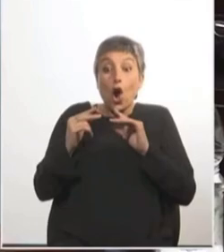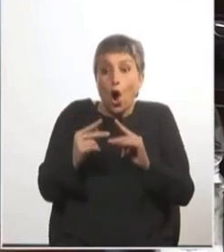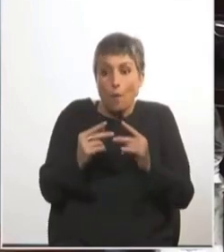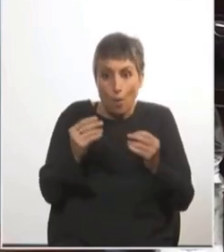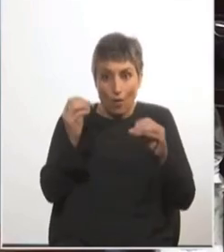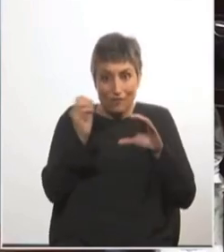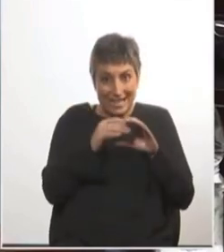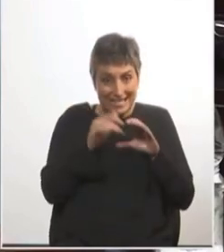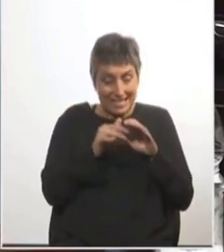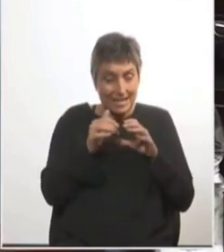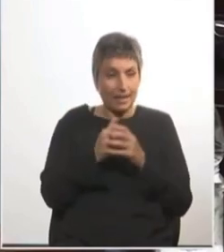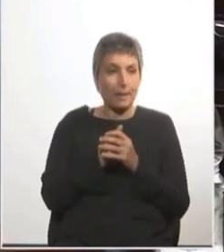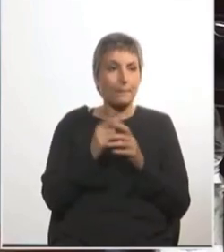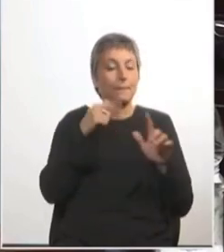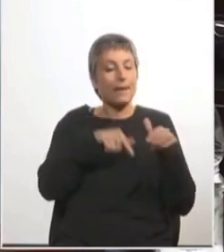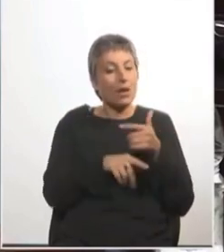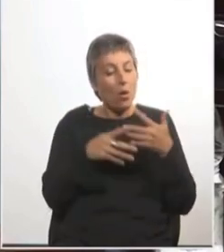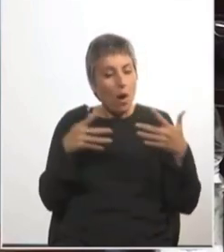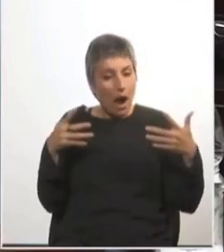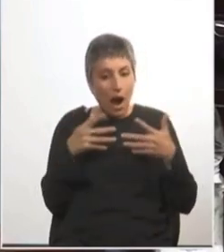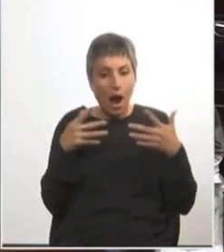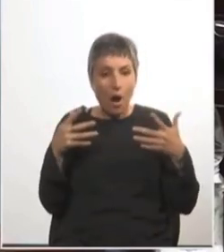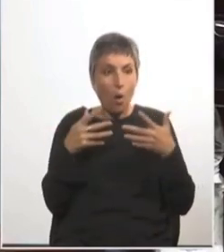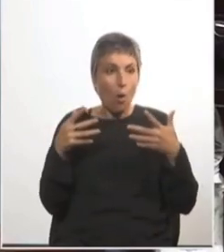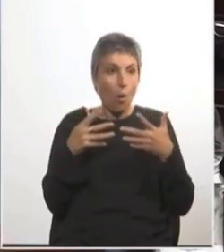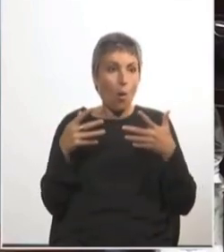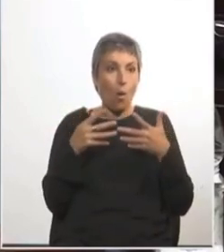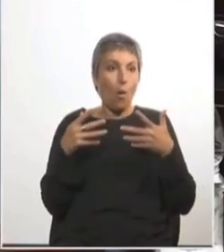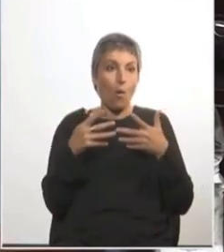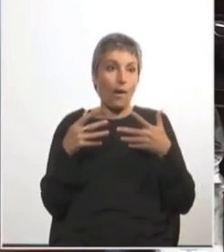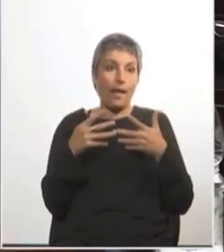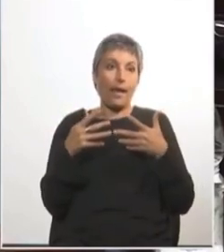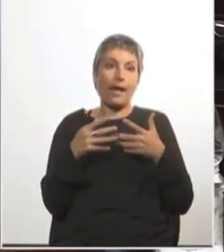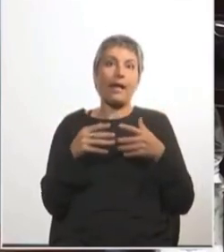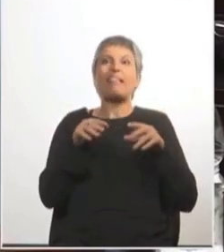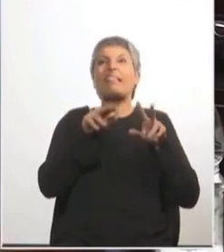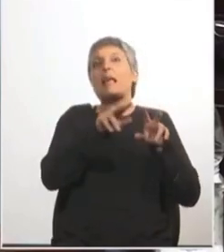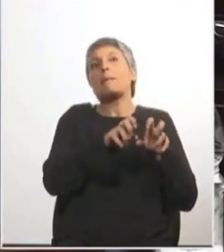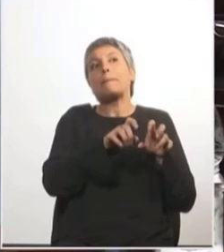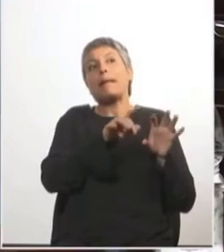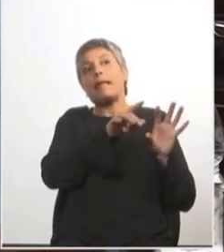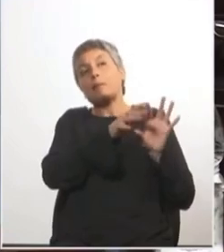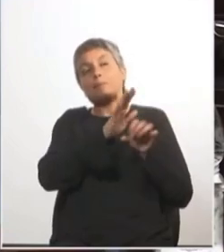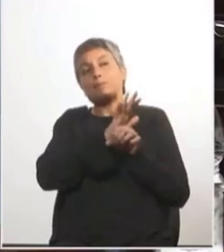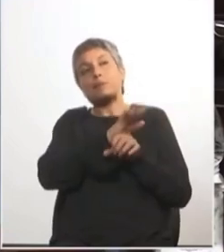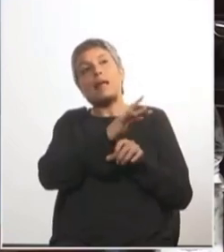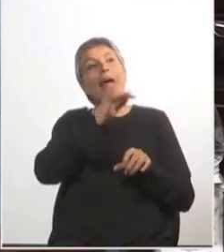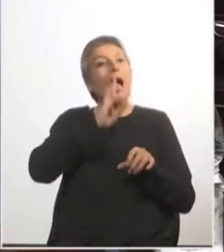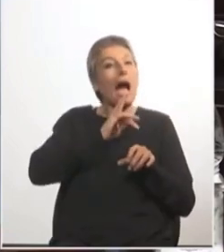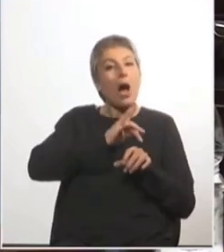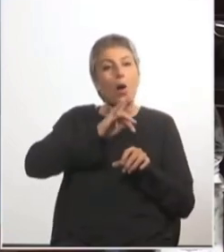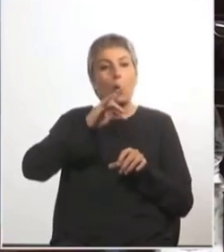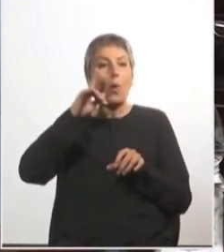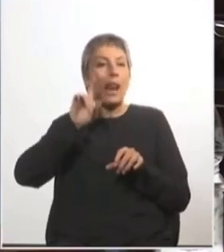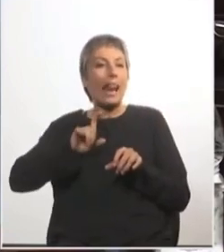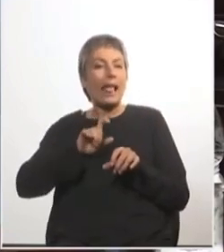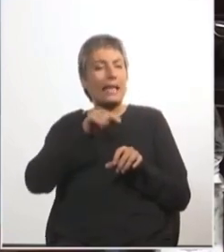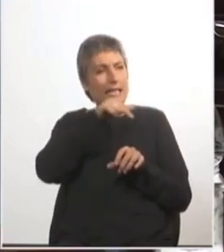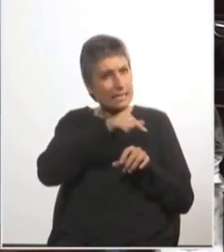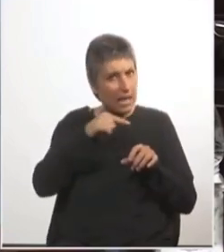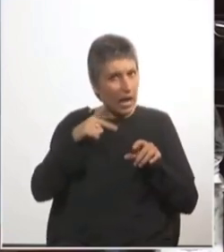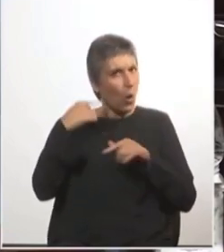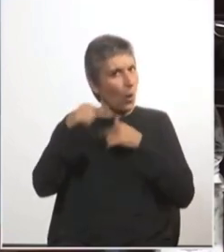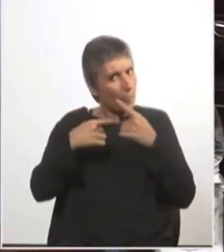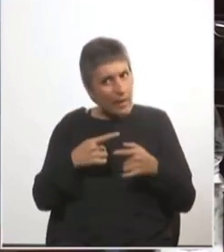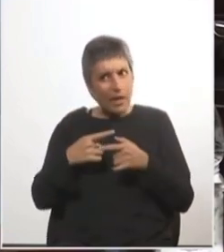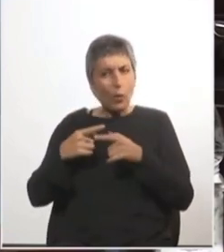financiera. Ahora, de tanta agua que se le está echando a la leche, ¿estamos seguros que estamos resolviendo la